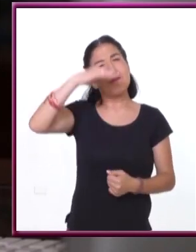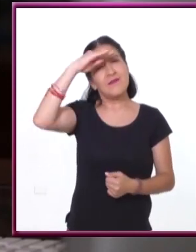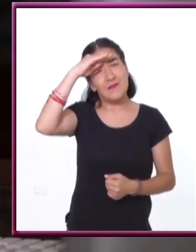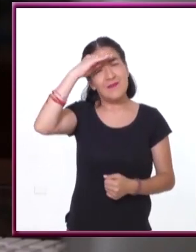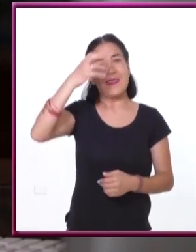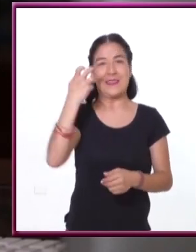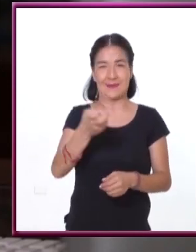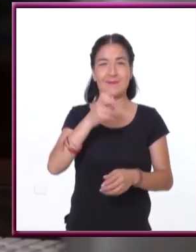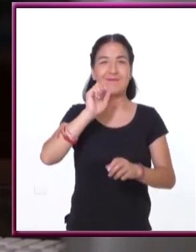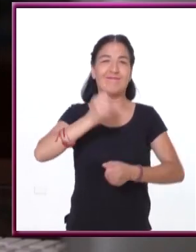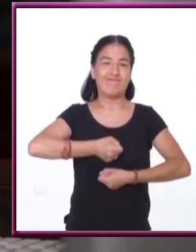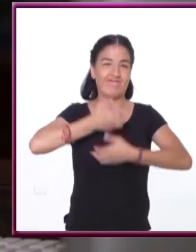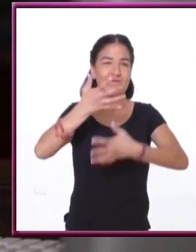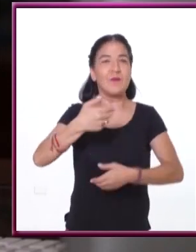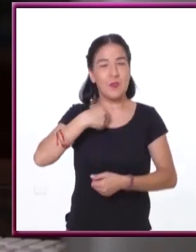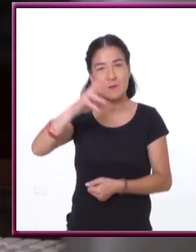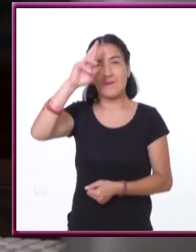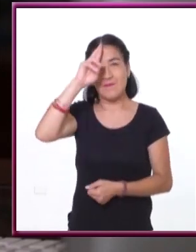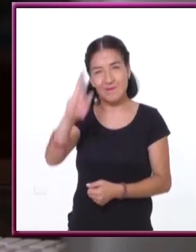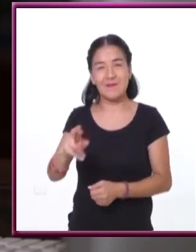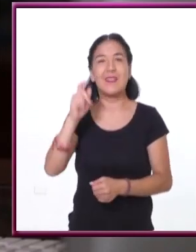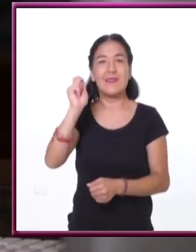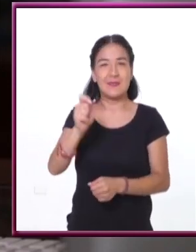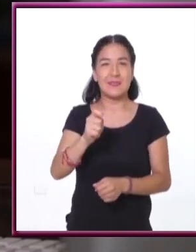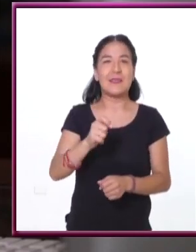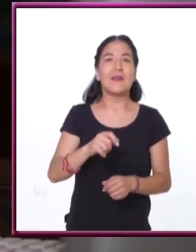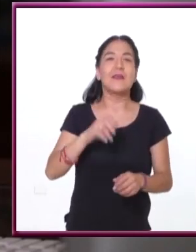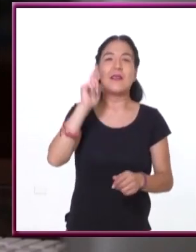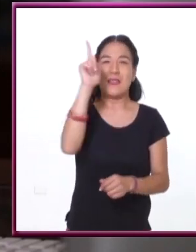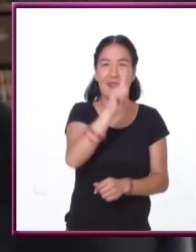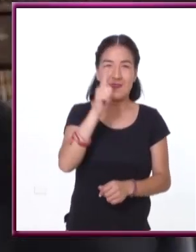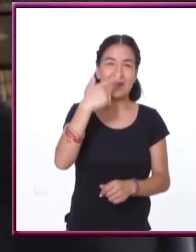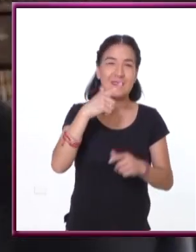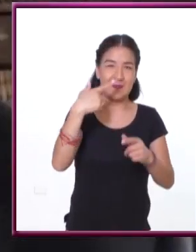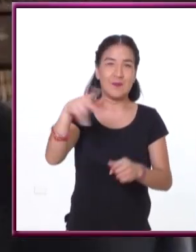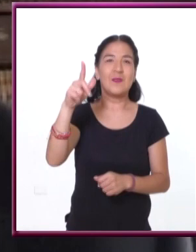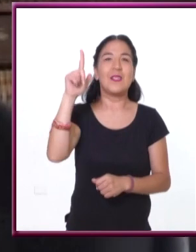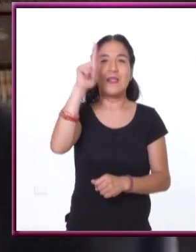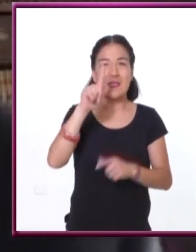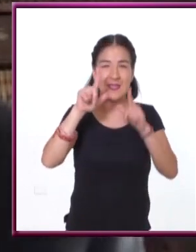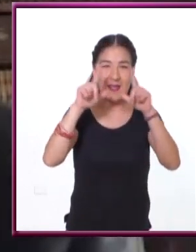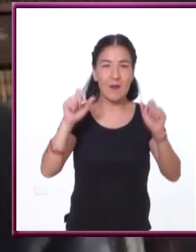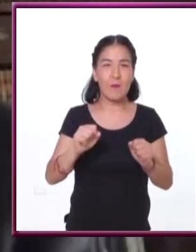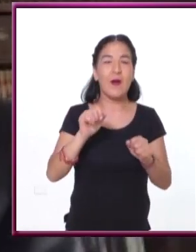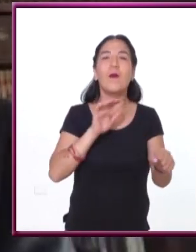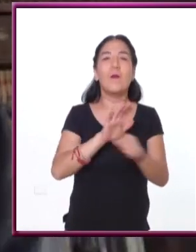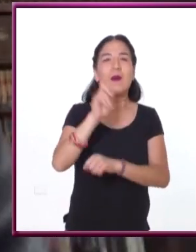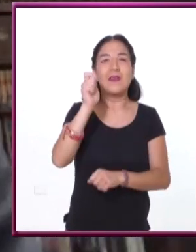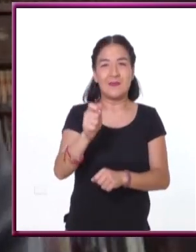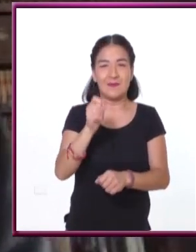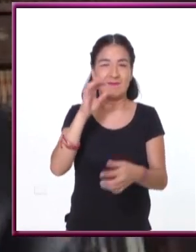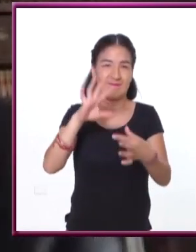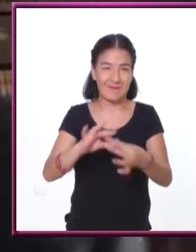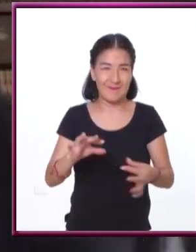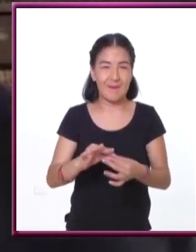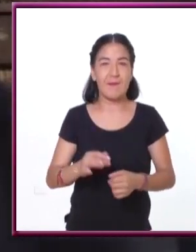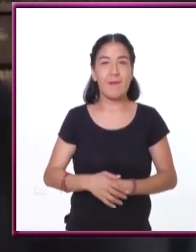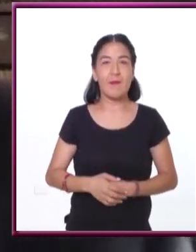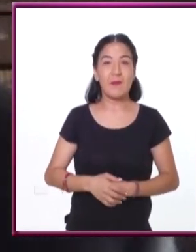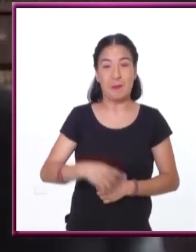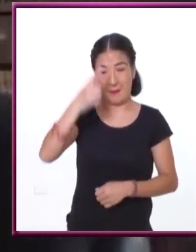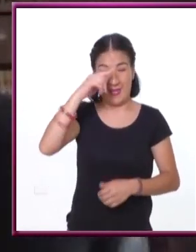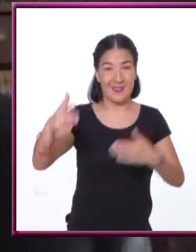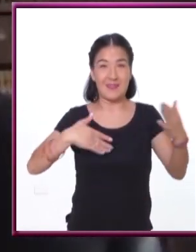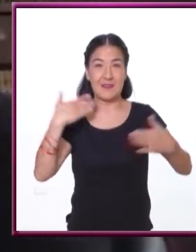poeta al que yo respeto tanto, uno de los mayores poetas de la lengua, diciendo esto, y él después me explicó que para